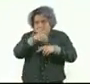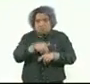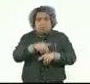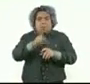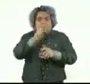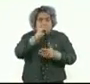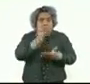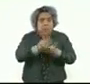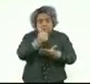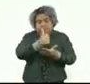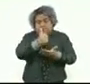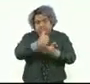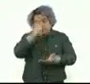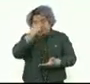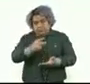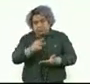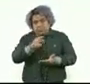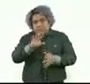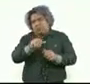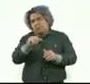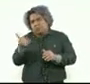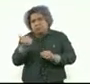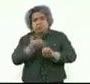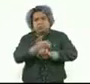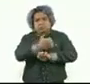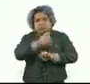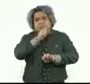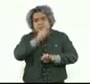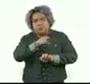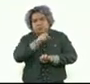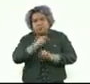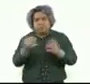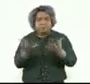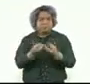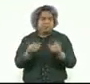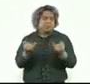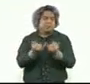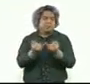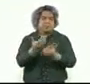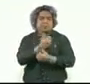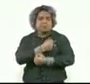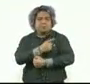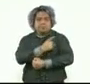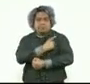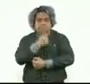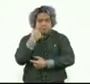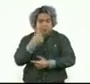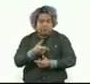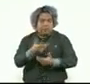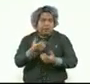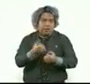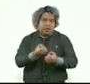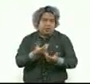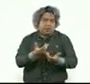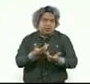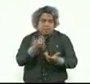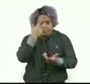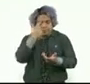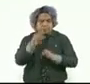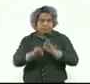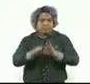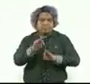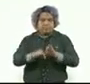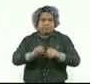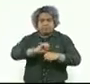de la ciudad, sino de otros estados, y ellos mismos en la Secretaría de Salud han estado haciendo ajustes, dadas las características